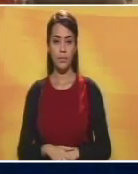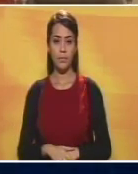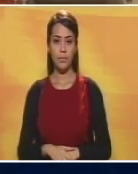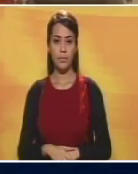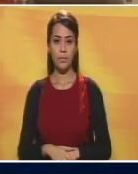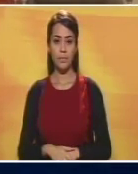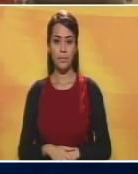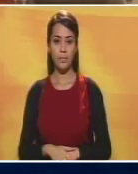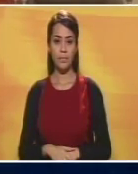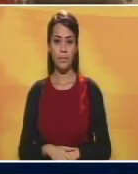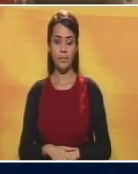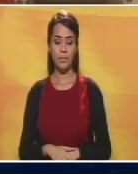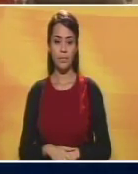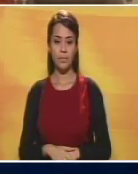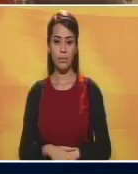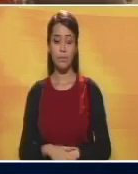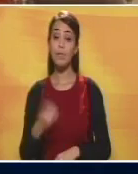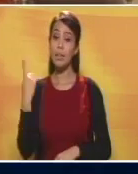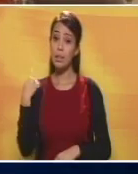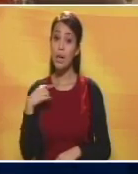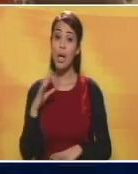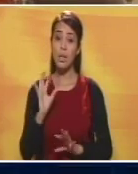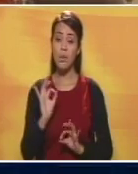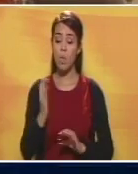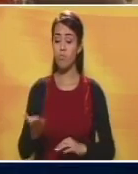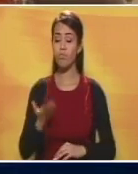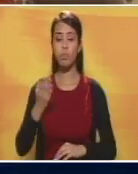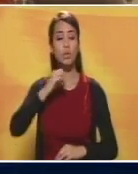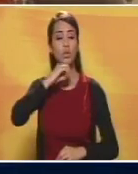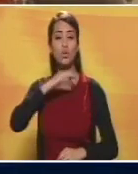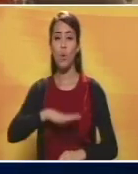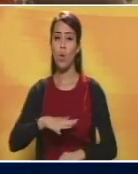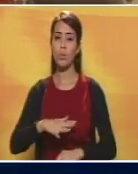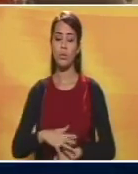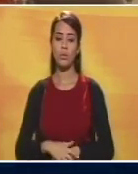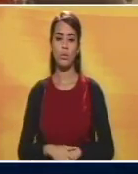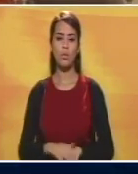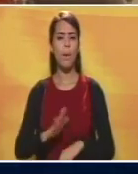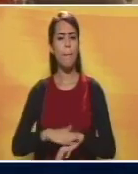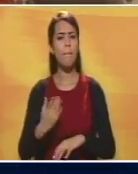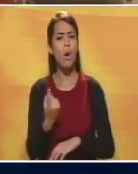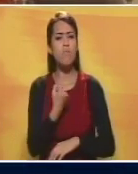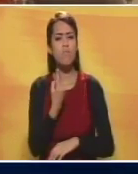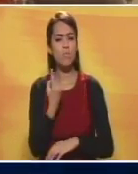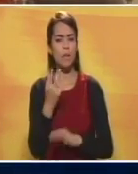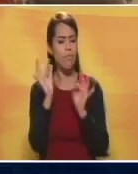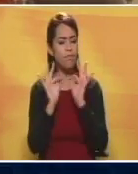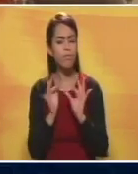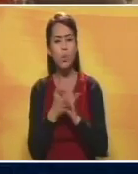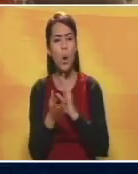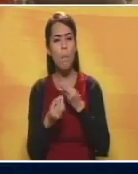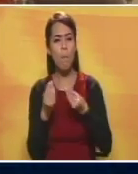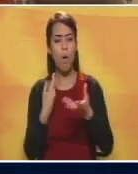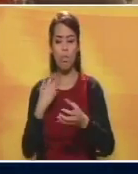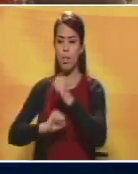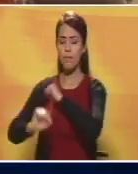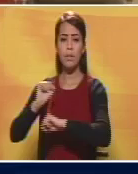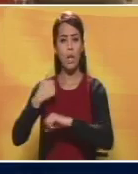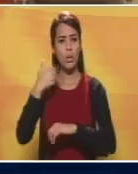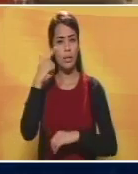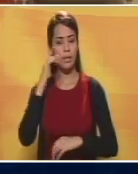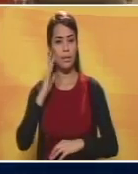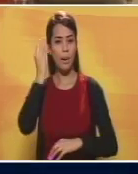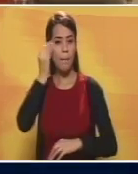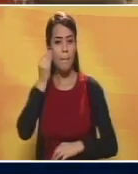tienen un papel histórico en este sentido, porque es la única forma de defender lo que